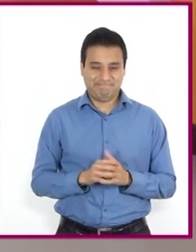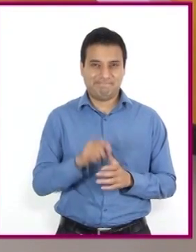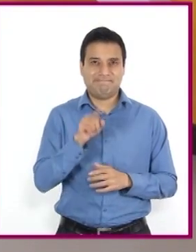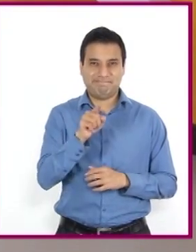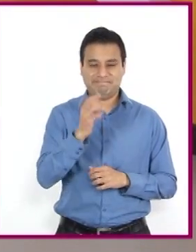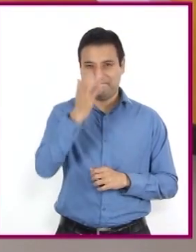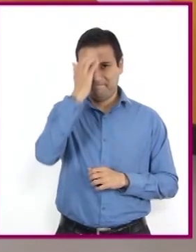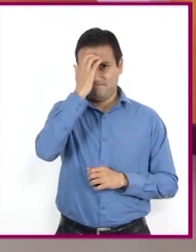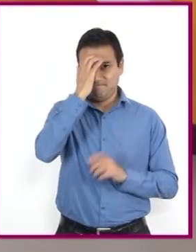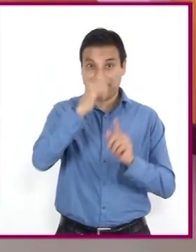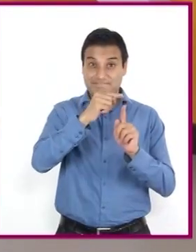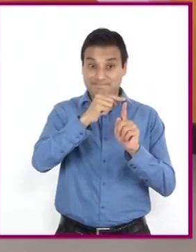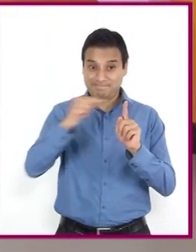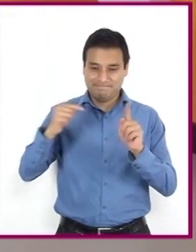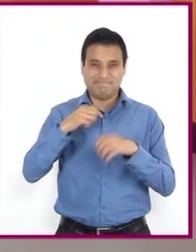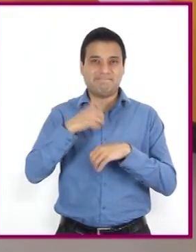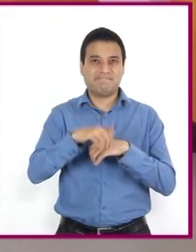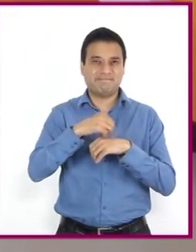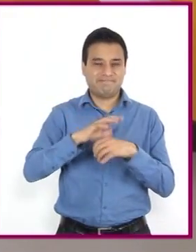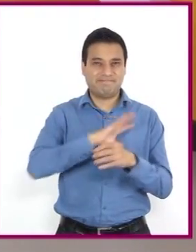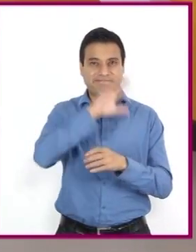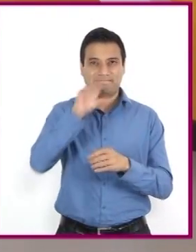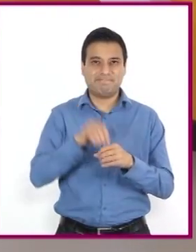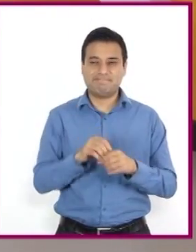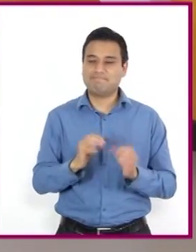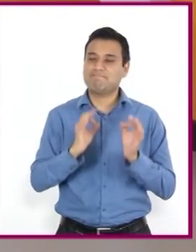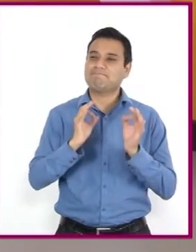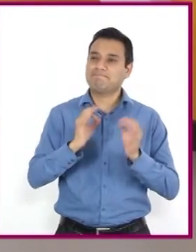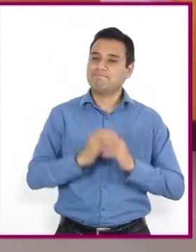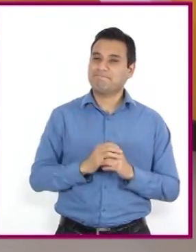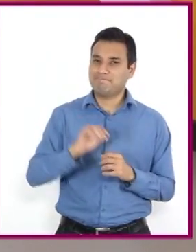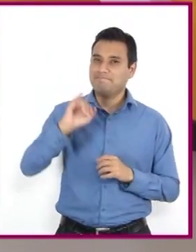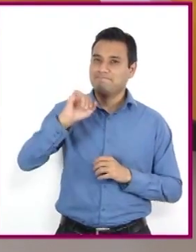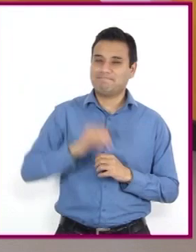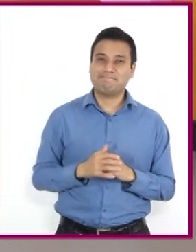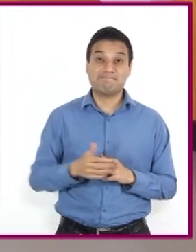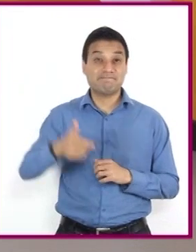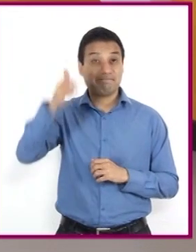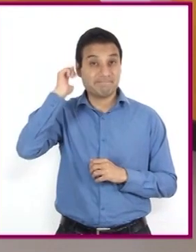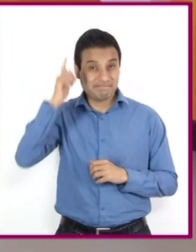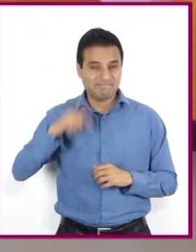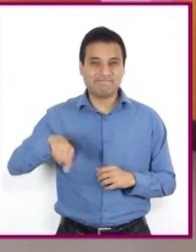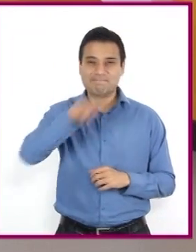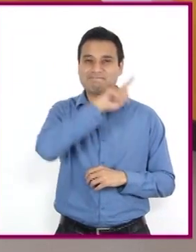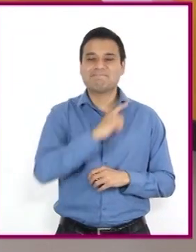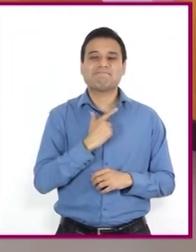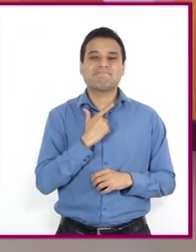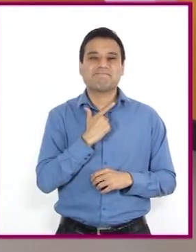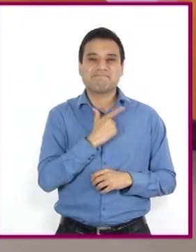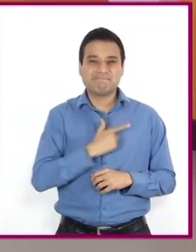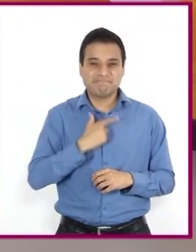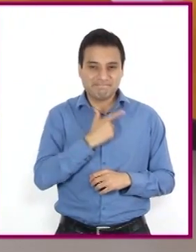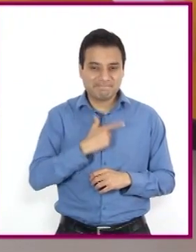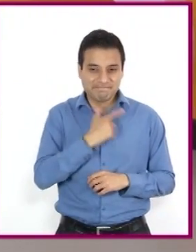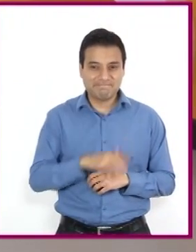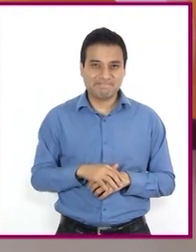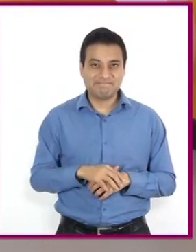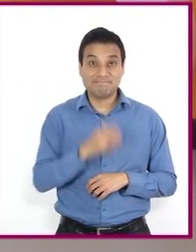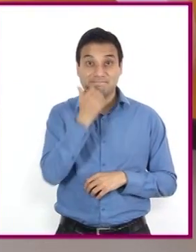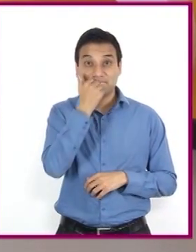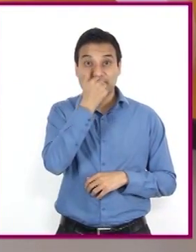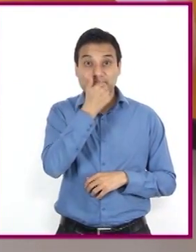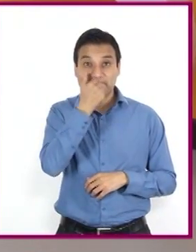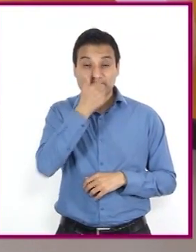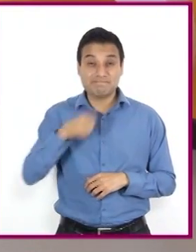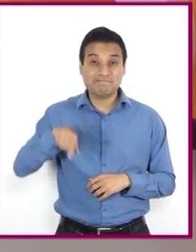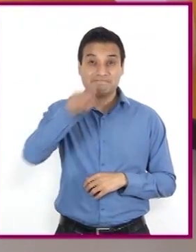significado a la división de números enteros. Así es, maestra. Esperamos que haya sido productiva para que nuestras alumnas y